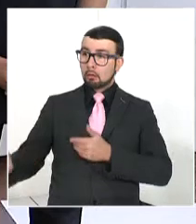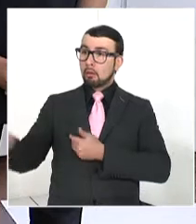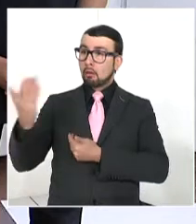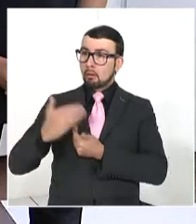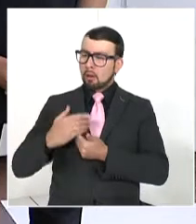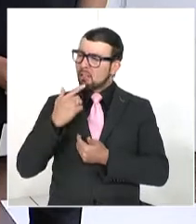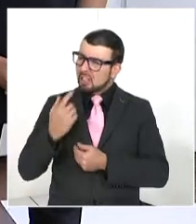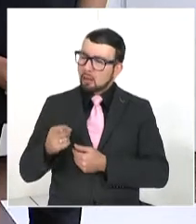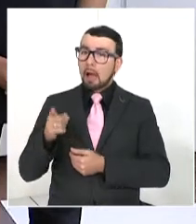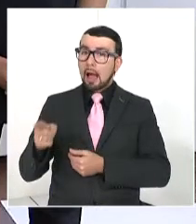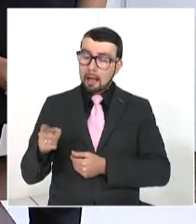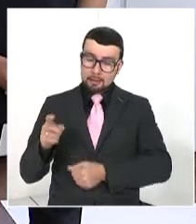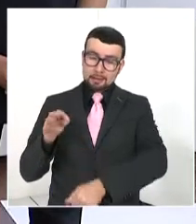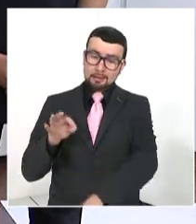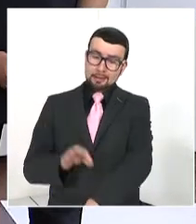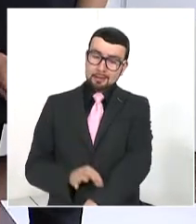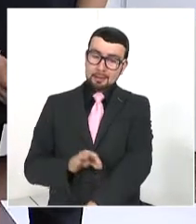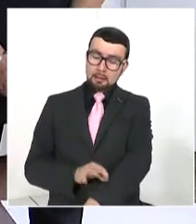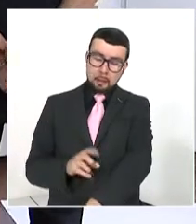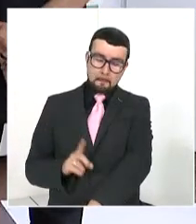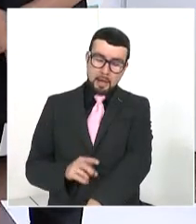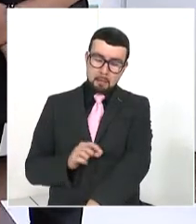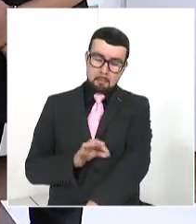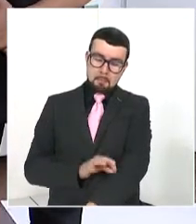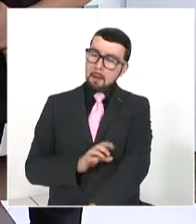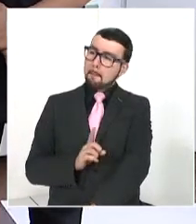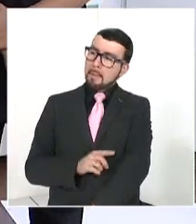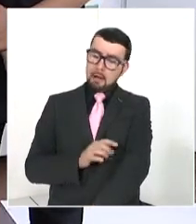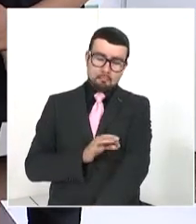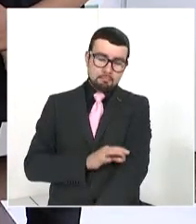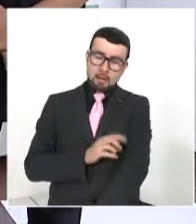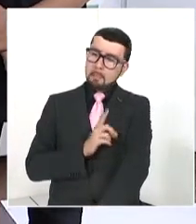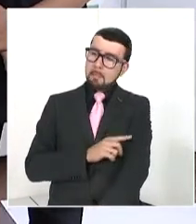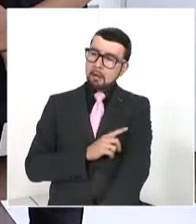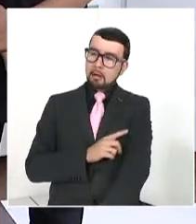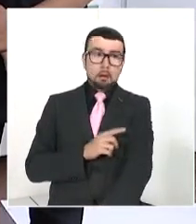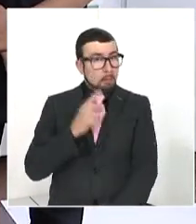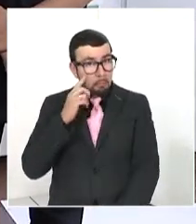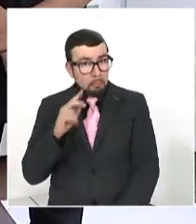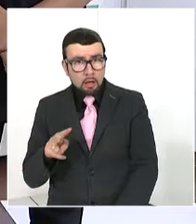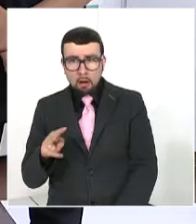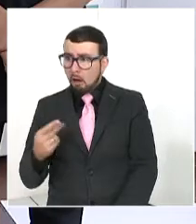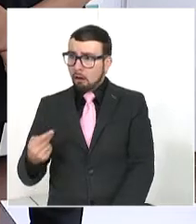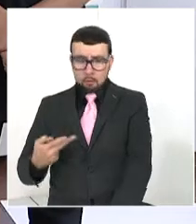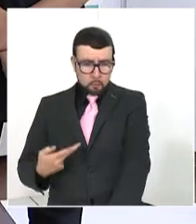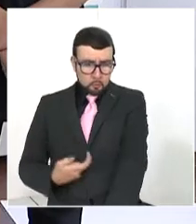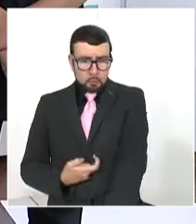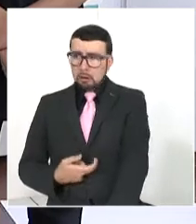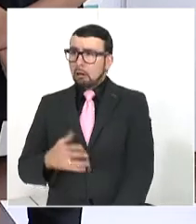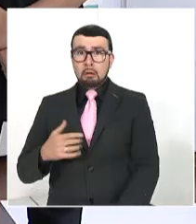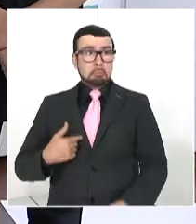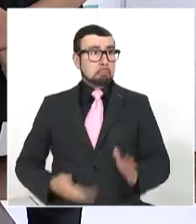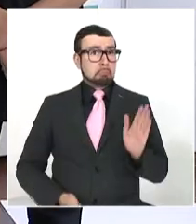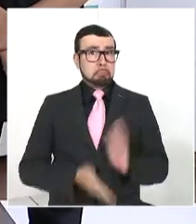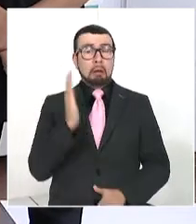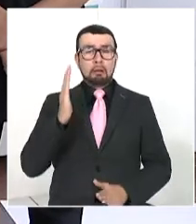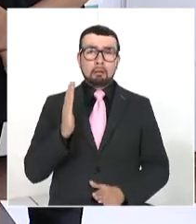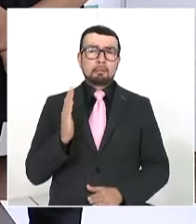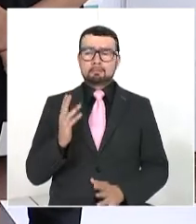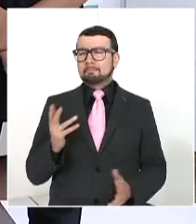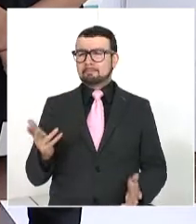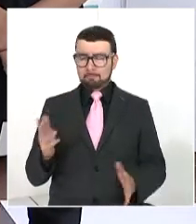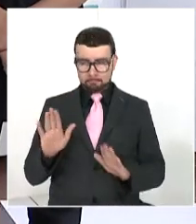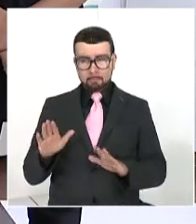terapia neural o hablamos de acupuntura o de otros tratamientos y cuando ven que uno saca la aguja, la gente sale corriendo